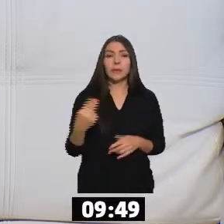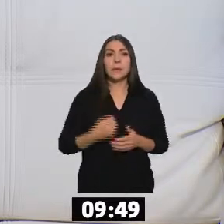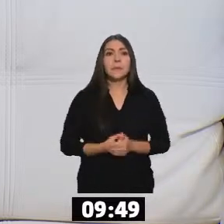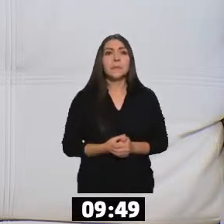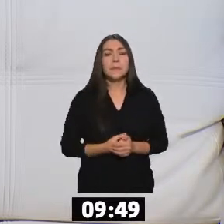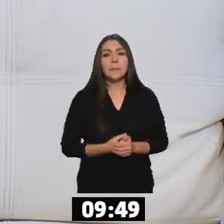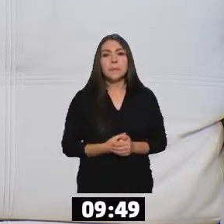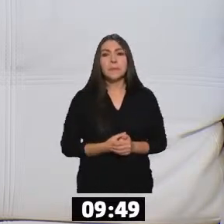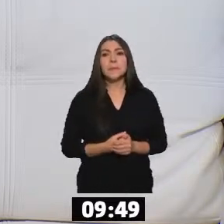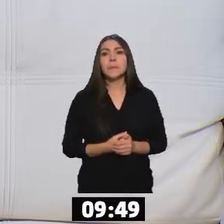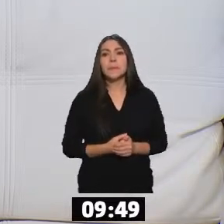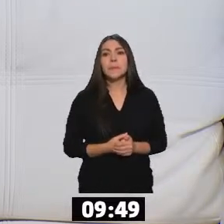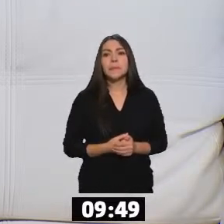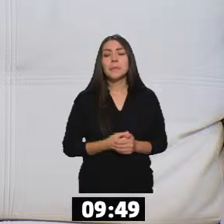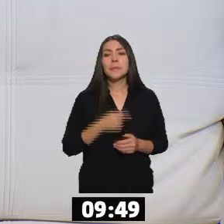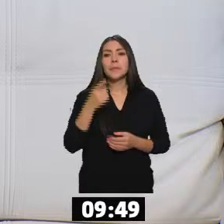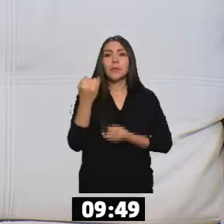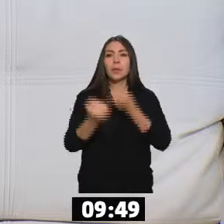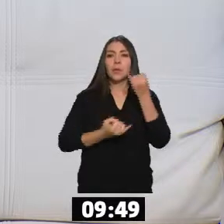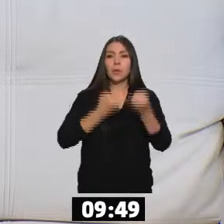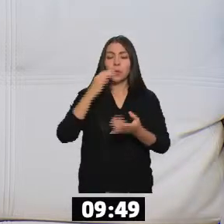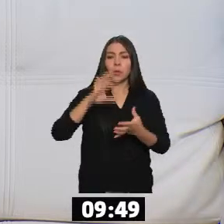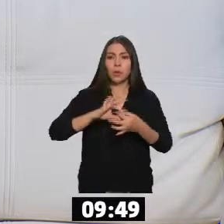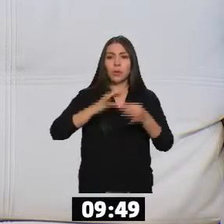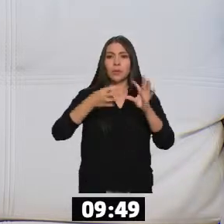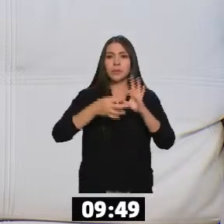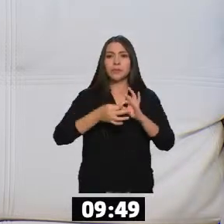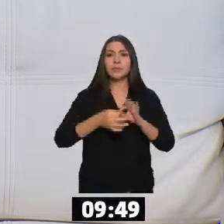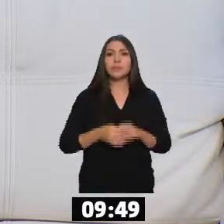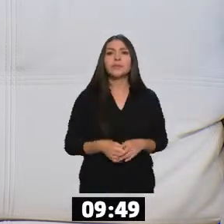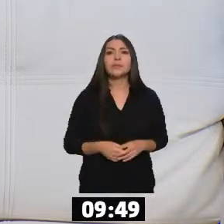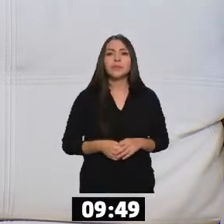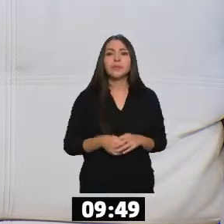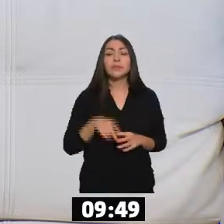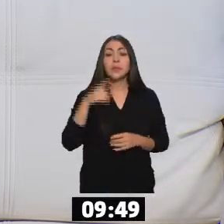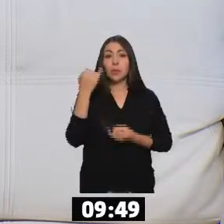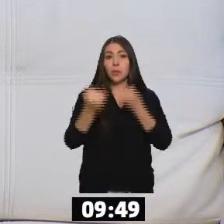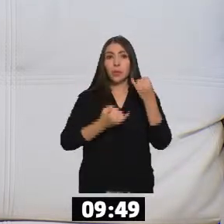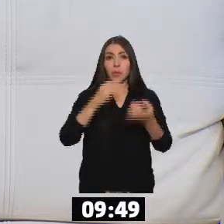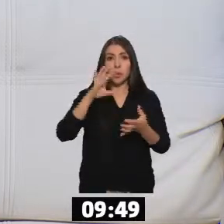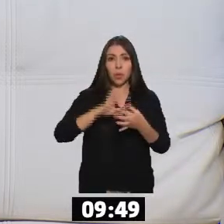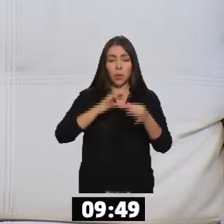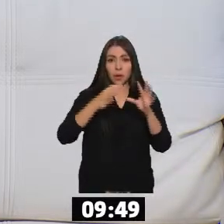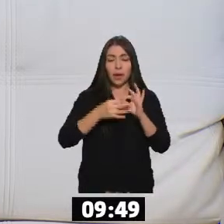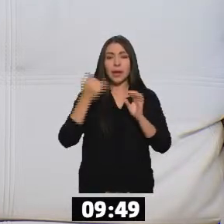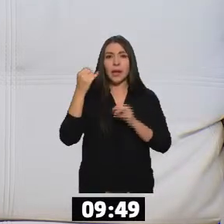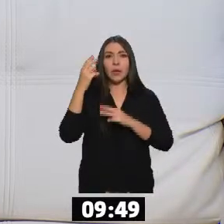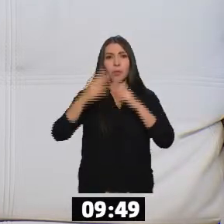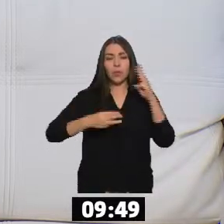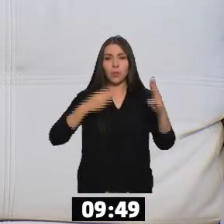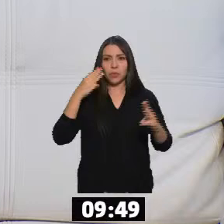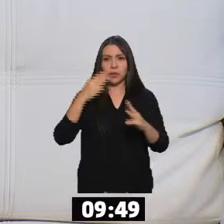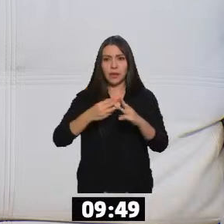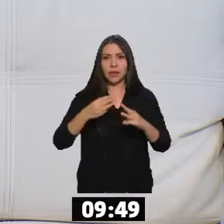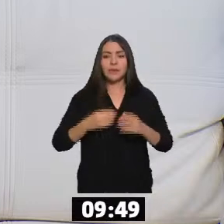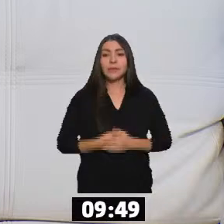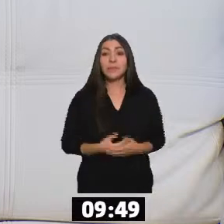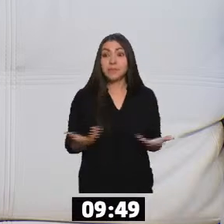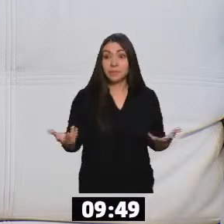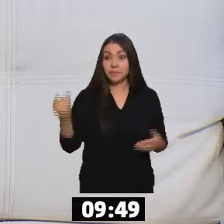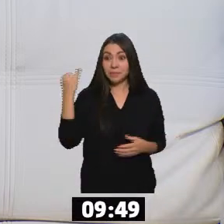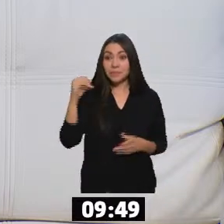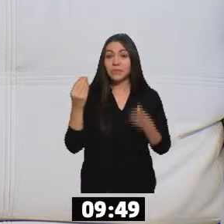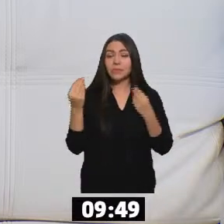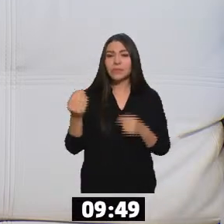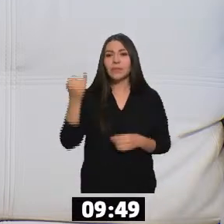sean cuales la mayoría nacionales. son olímpicos. No, hablo nada más de los olímpicos y mundiales. Ah, ¿a poco tantos? Imaginemos